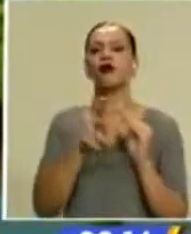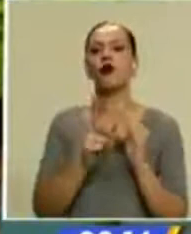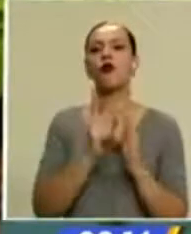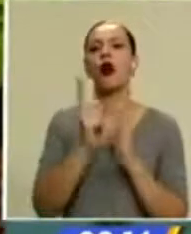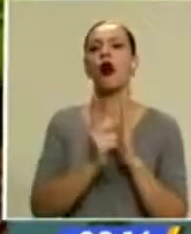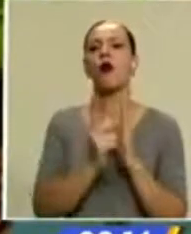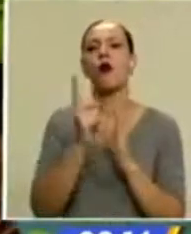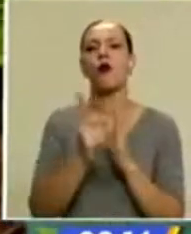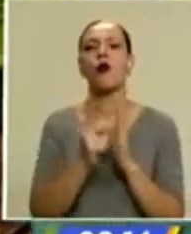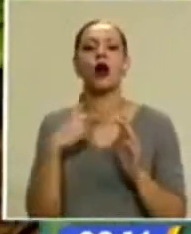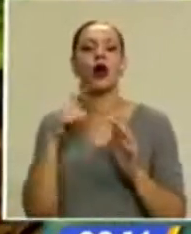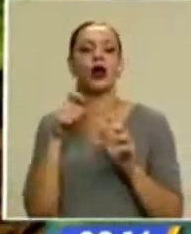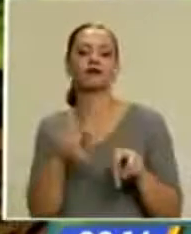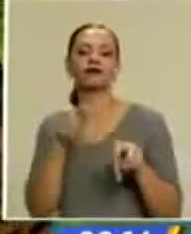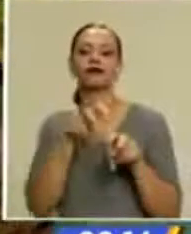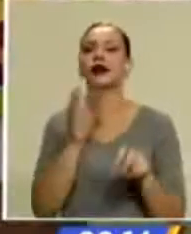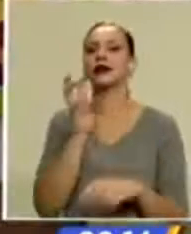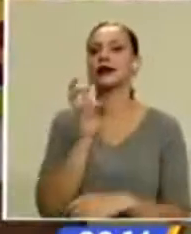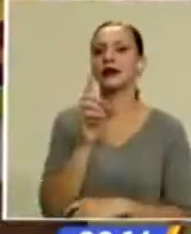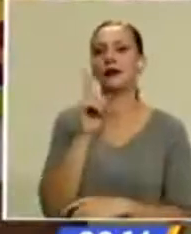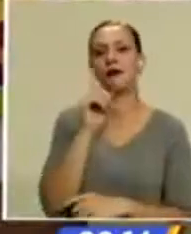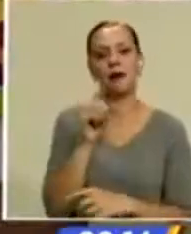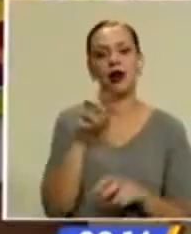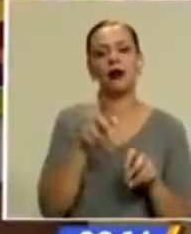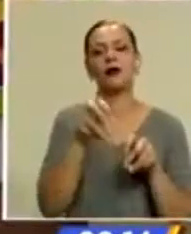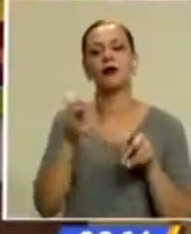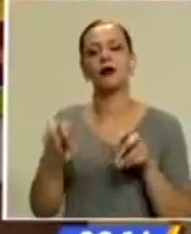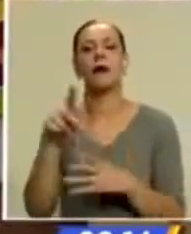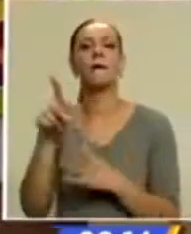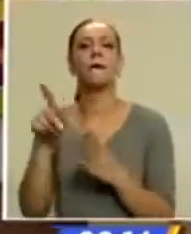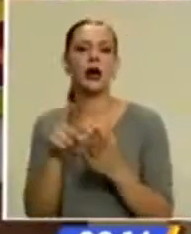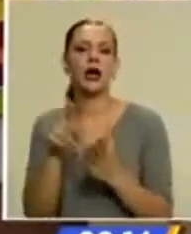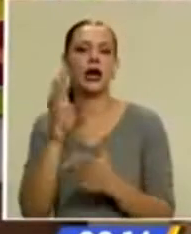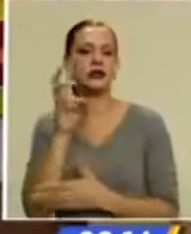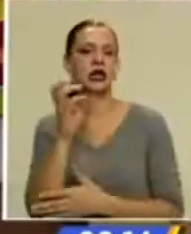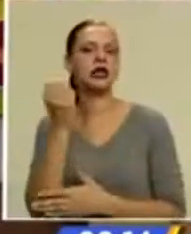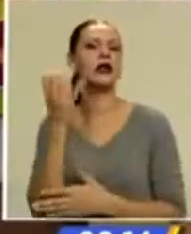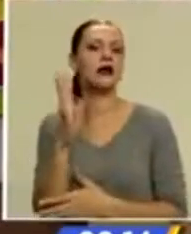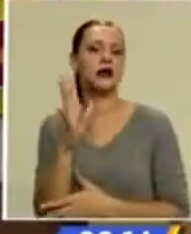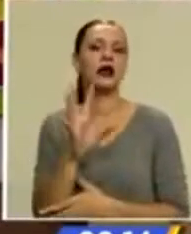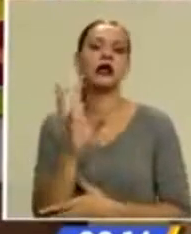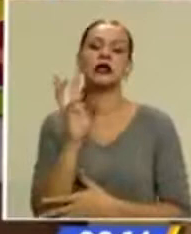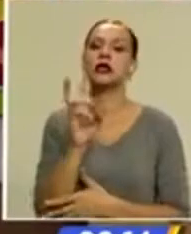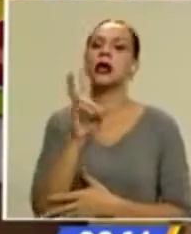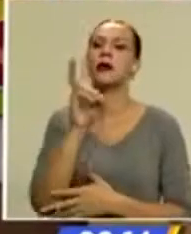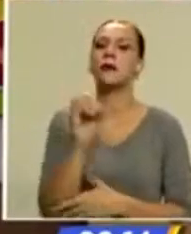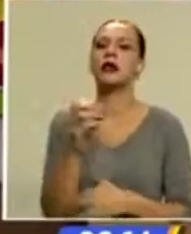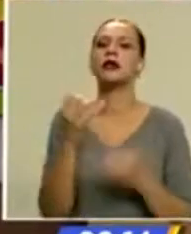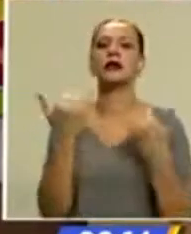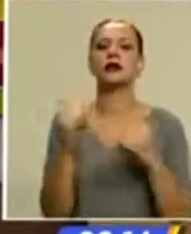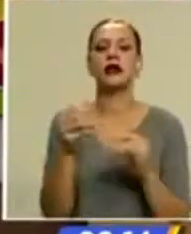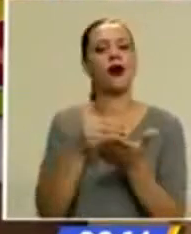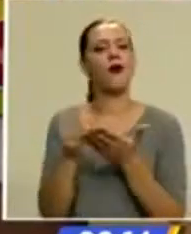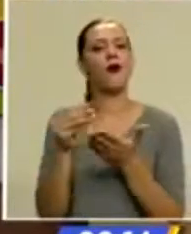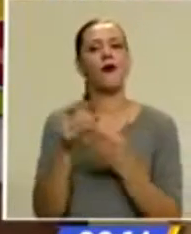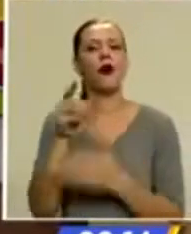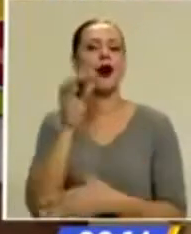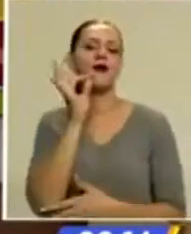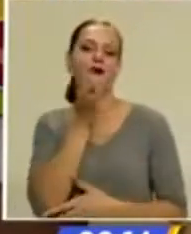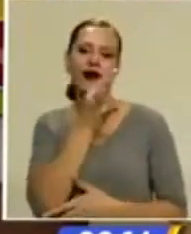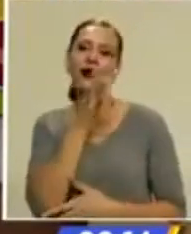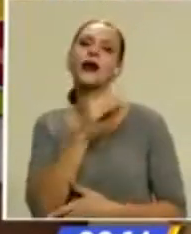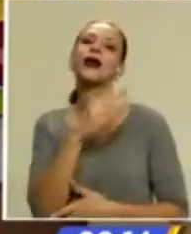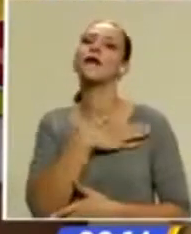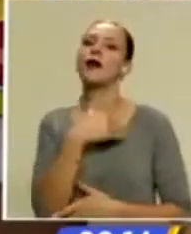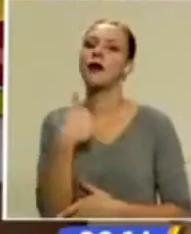bus, entonces tengo que agarrar el de las 6, okay, para llegar, bajarme en el parque a las 6:15 y a las 6:20 yo estoy comprando ahí en la feria, y